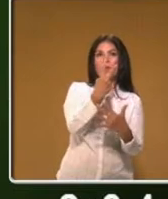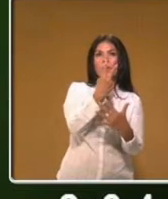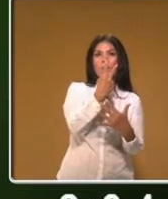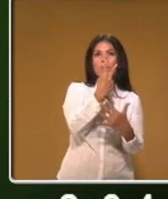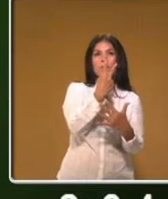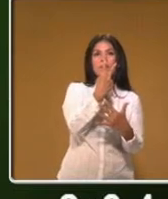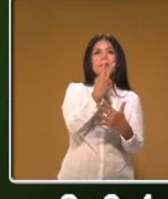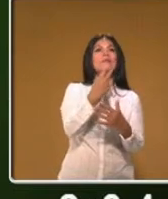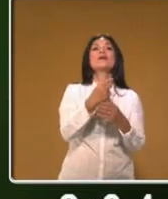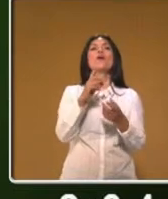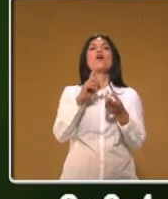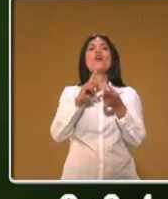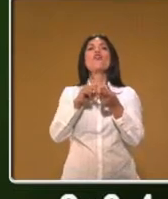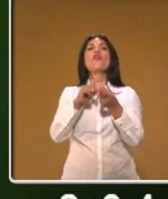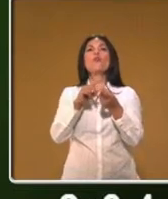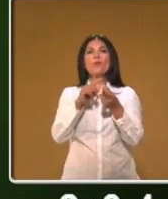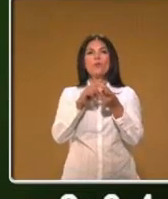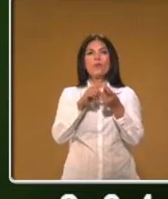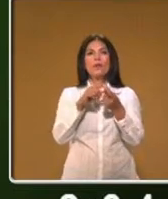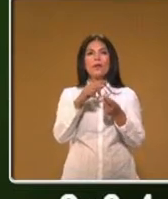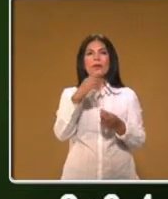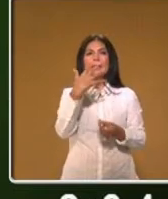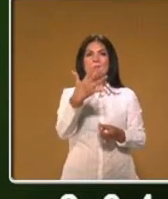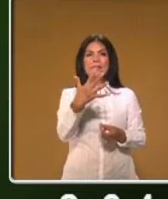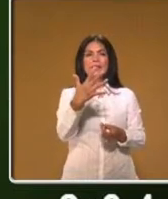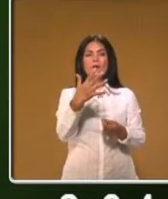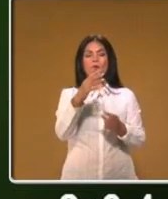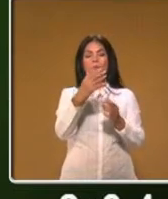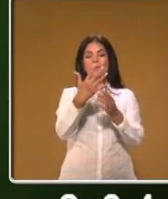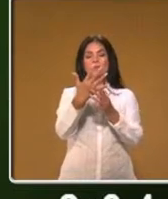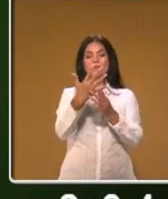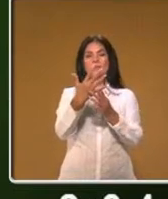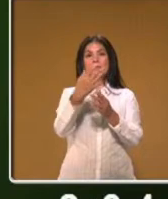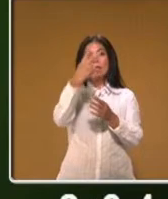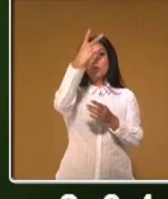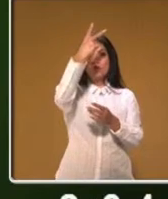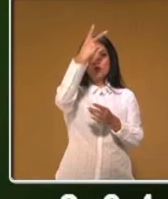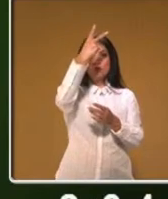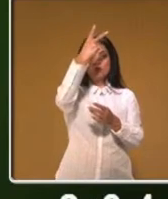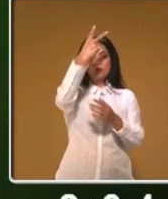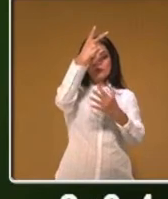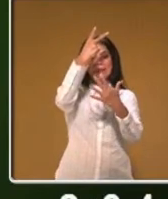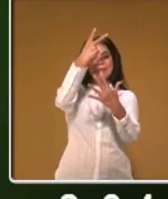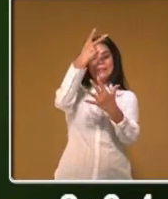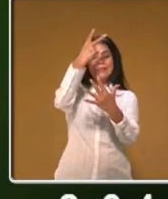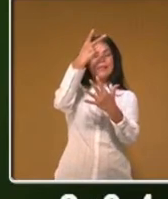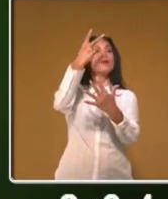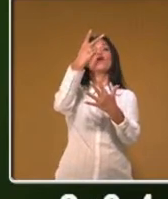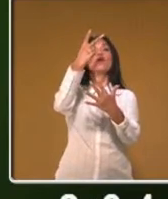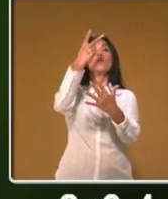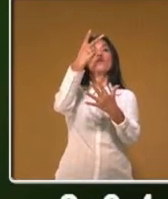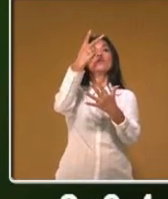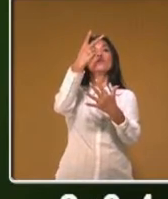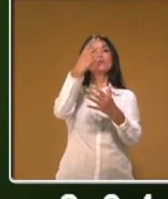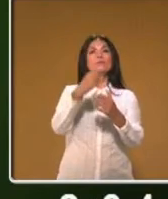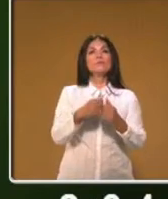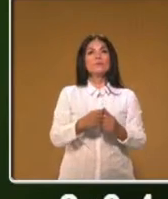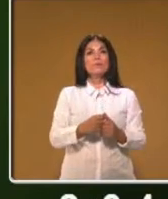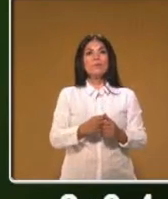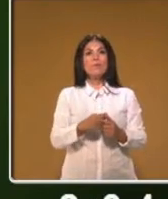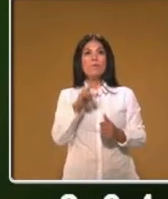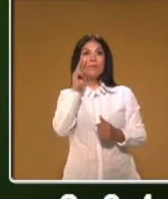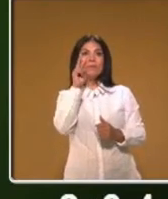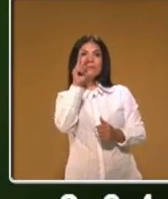primeros términos. El 5 lo puse en la parte inferior y el 2 lo puse en la parte superior, con la